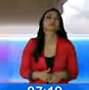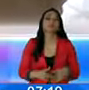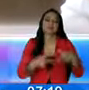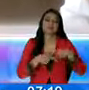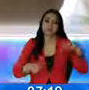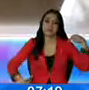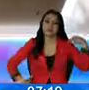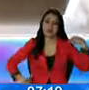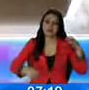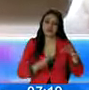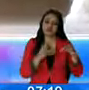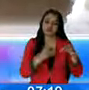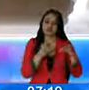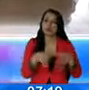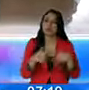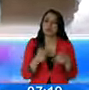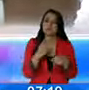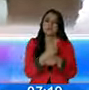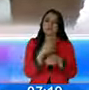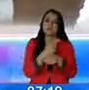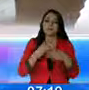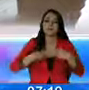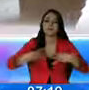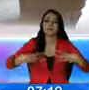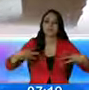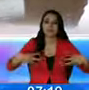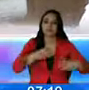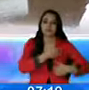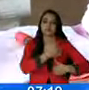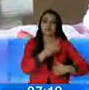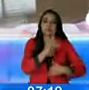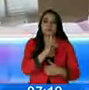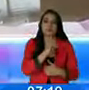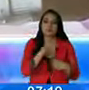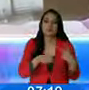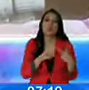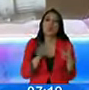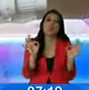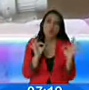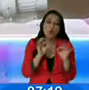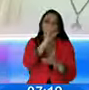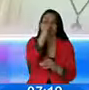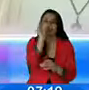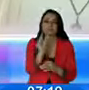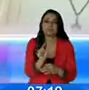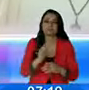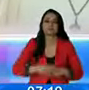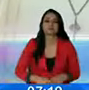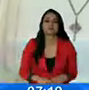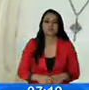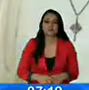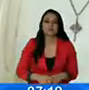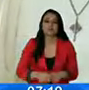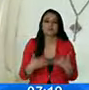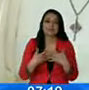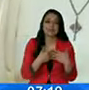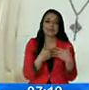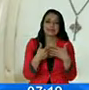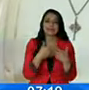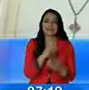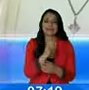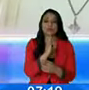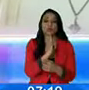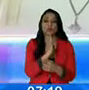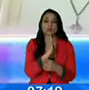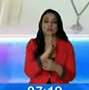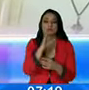banda presidencial se utilizaron materiales de Estados Unidos e Italia. De Estados Unidos es el